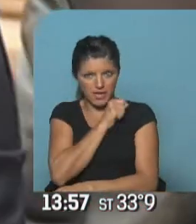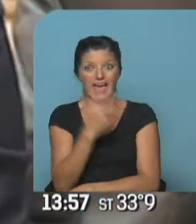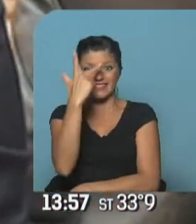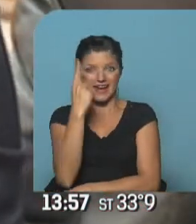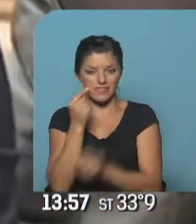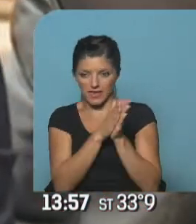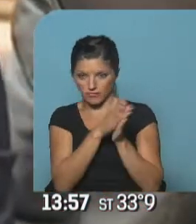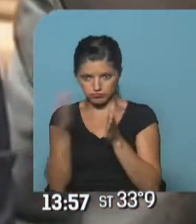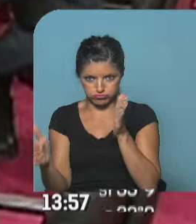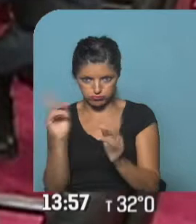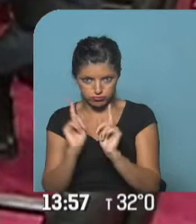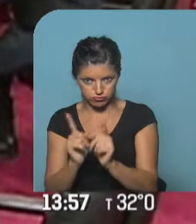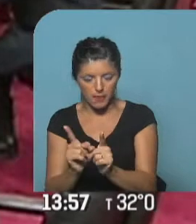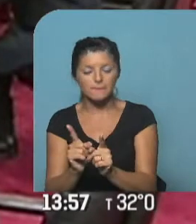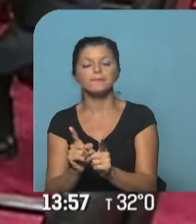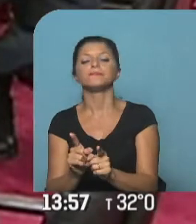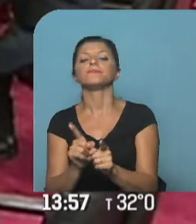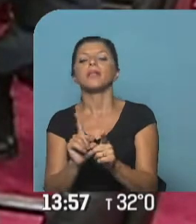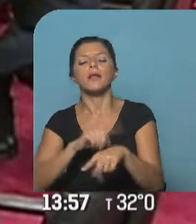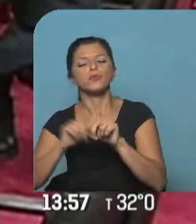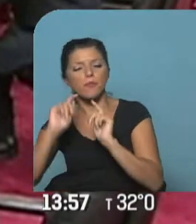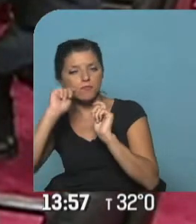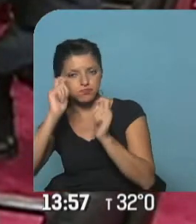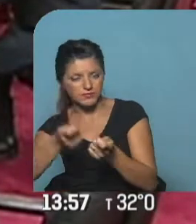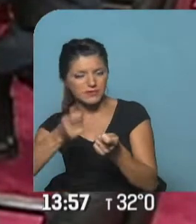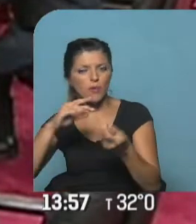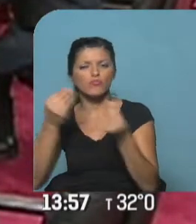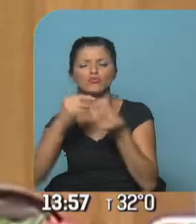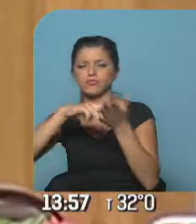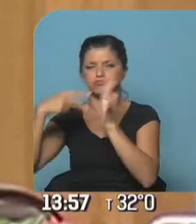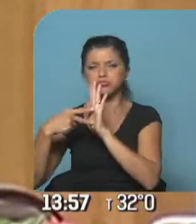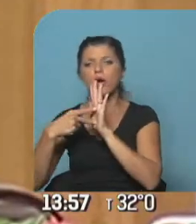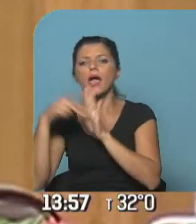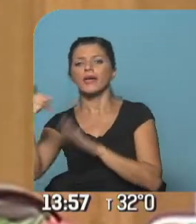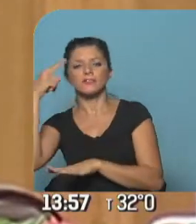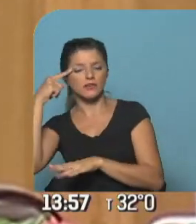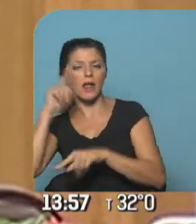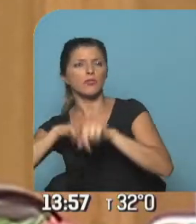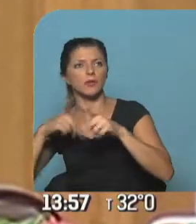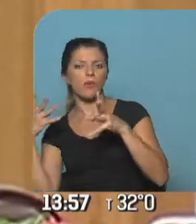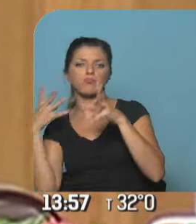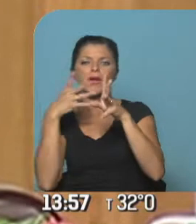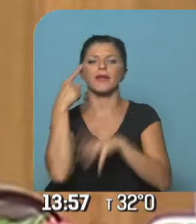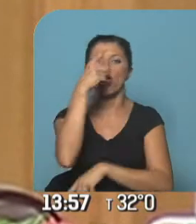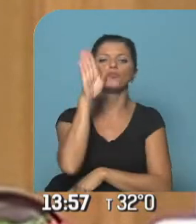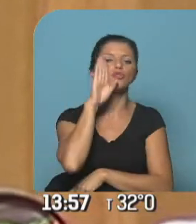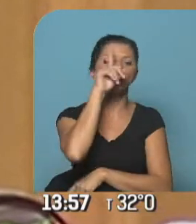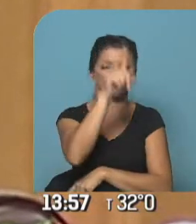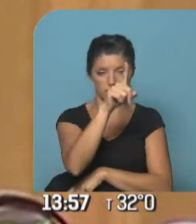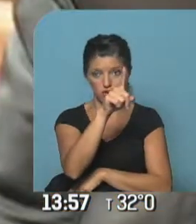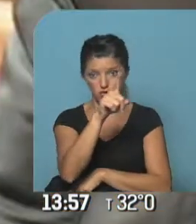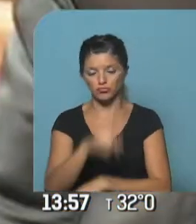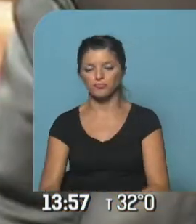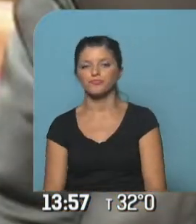3 días. La visita de Kim se produjo en medio de las tensiones generadas por la guerra comercial entre Estados Unidos y China antes del encuentro